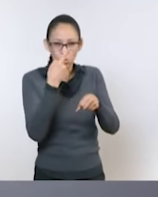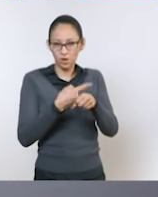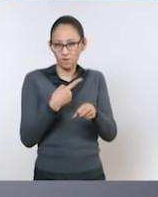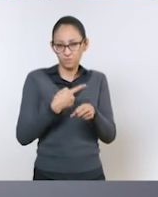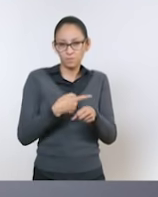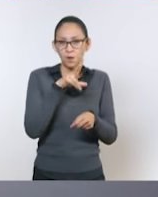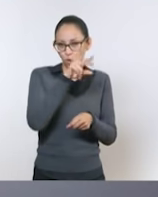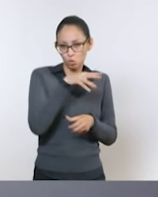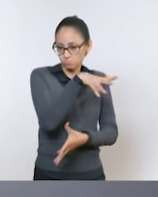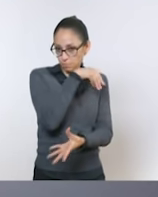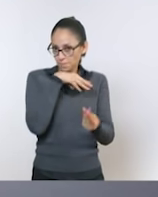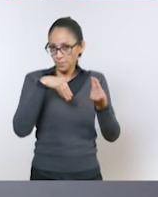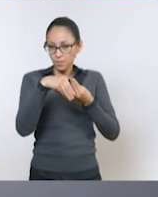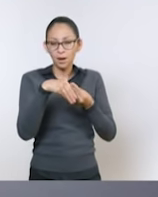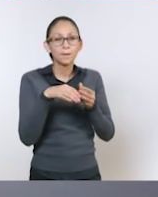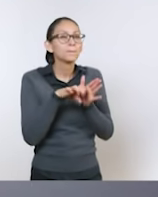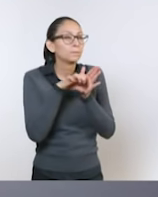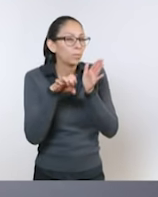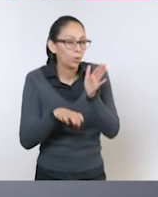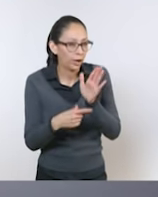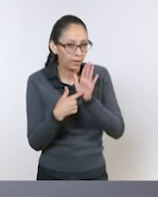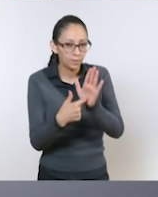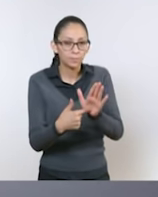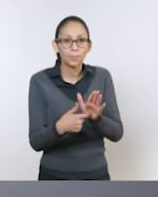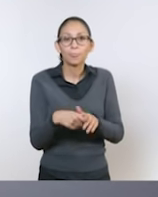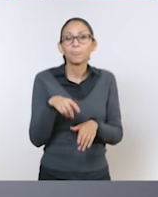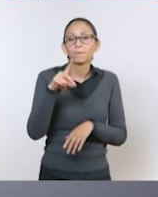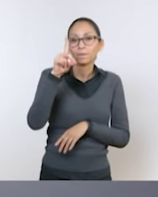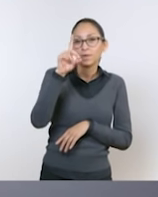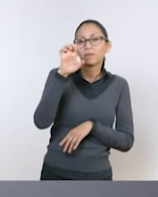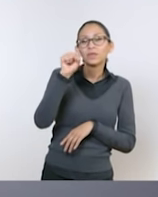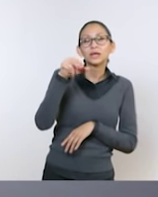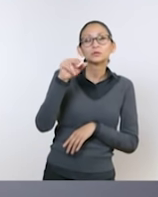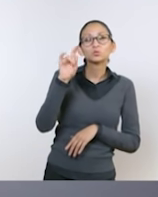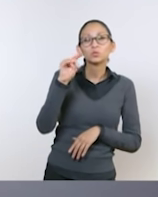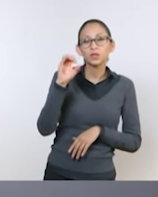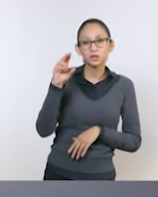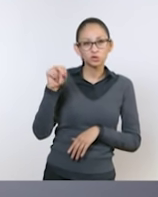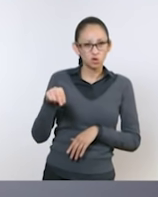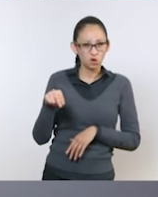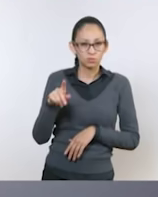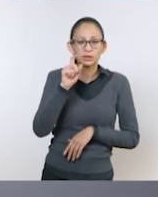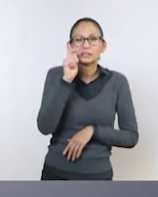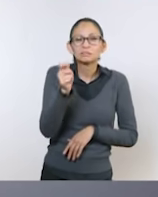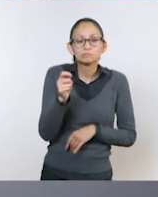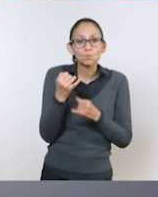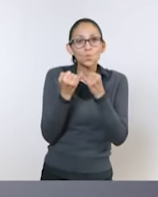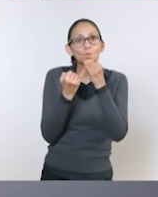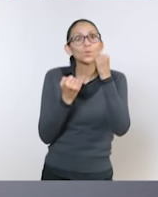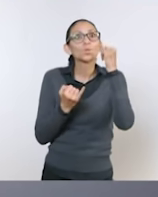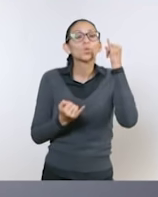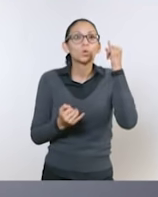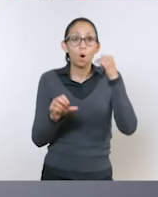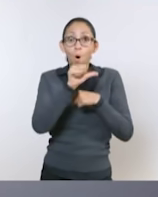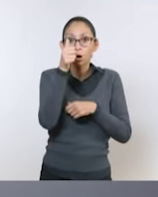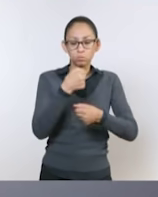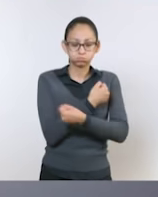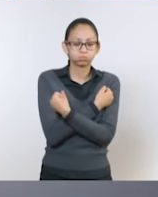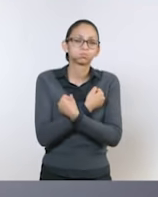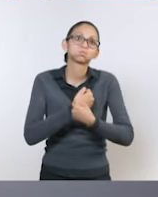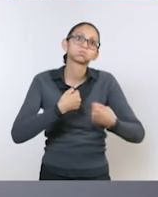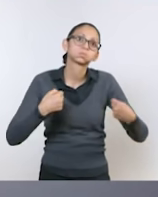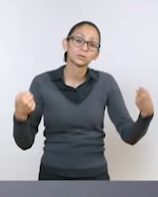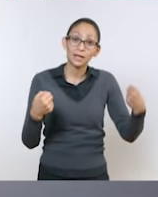Algunos ejemplos de enfermedades no transmisibles tenemos a la desnutrición y a la